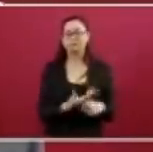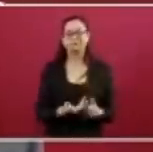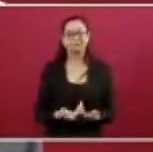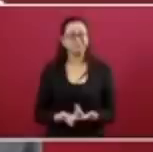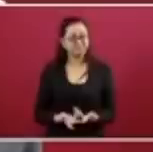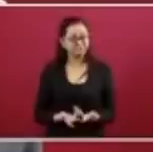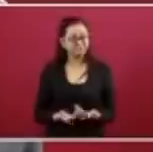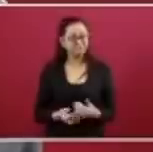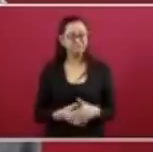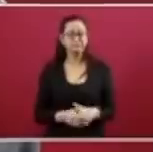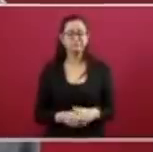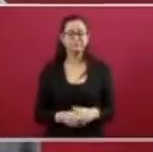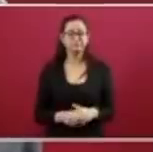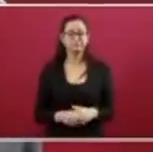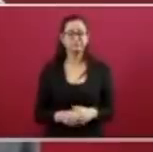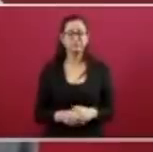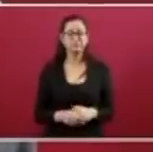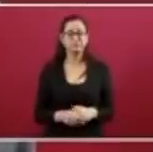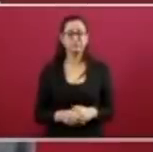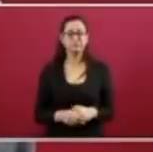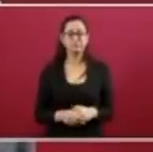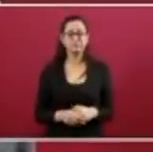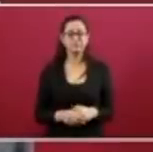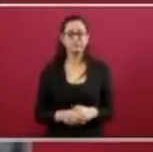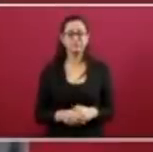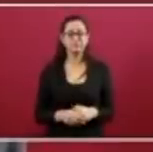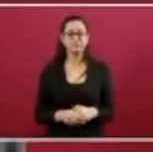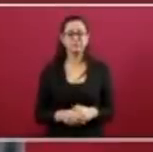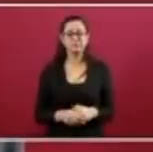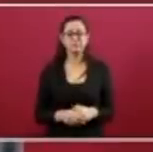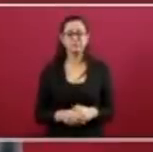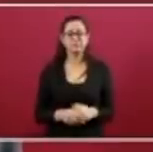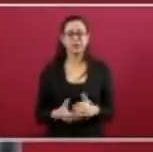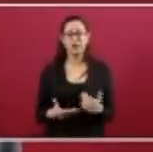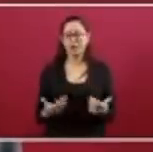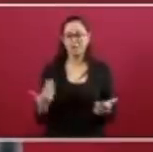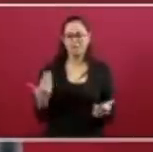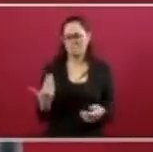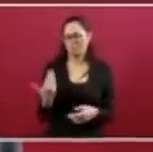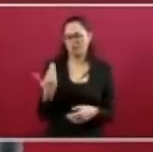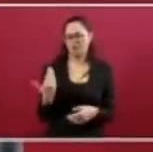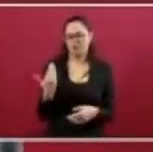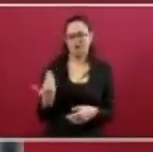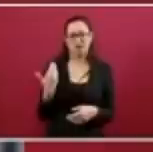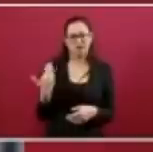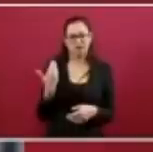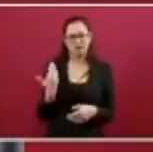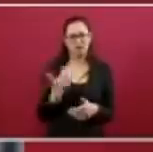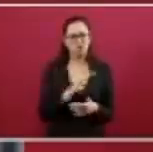Últimamente se dieron contratos para